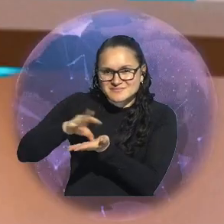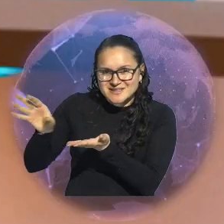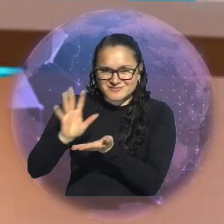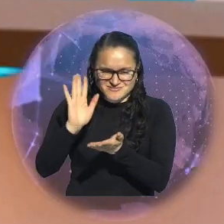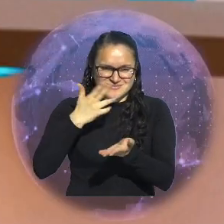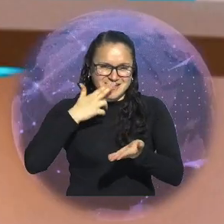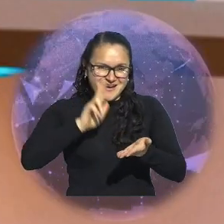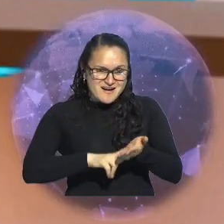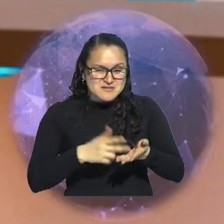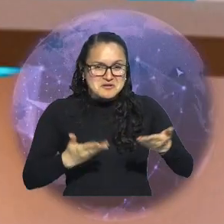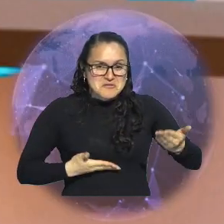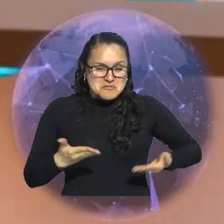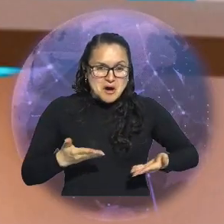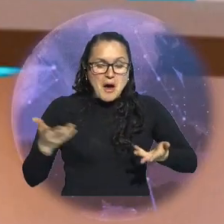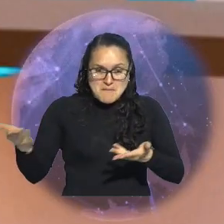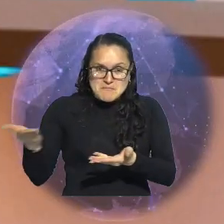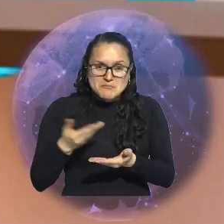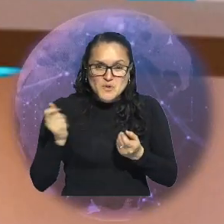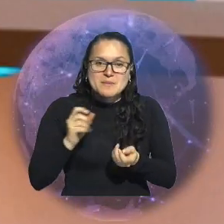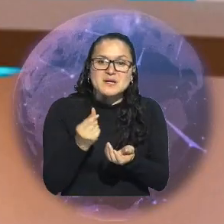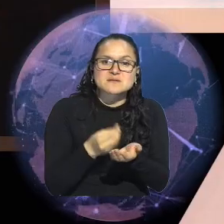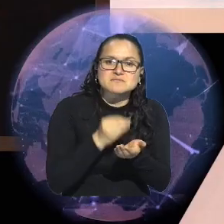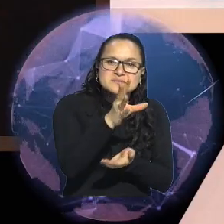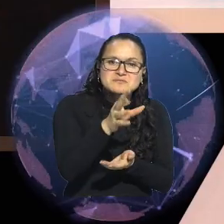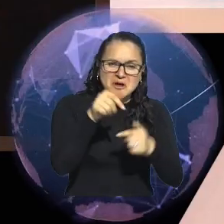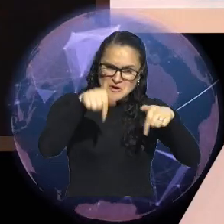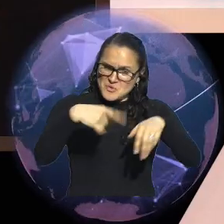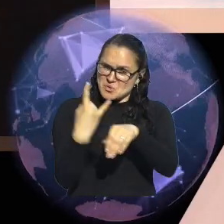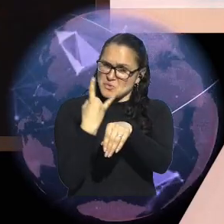que tanto usamos los colombianos este servicio